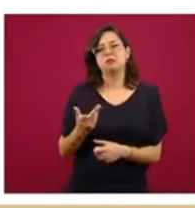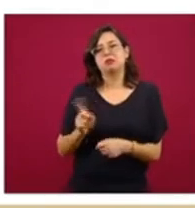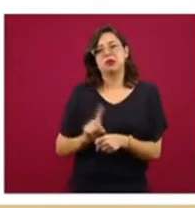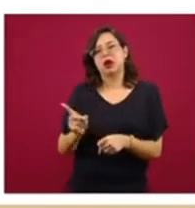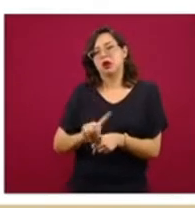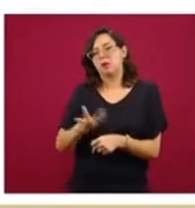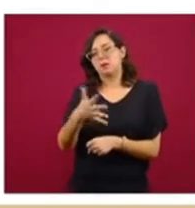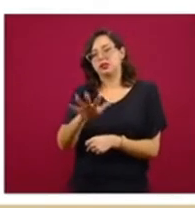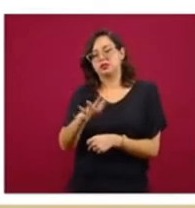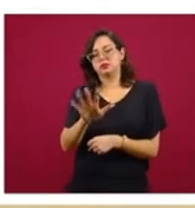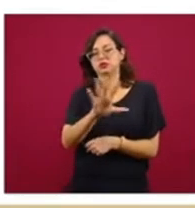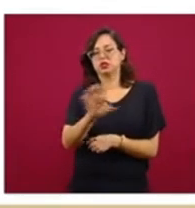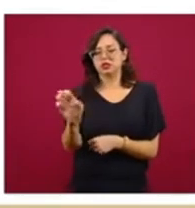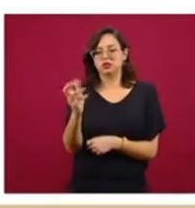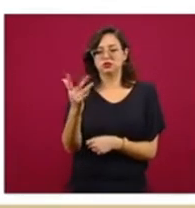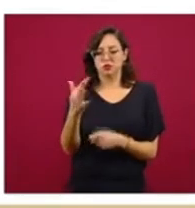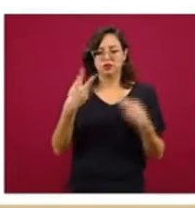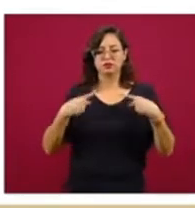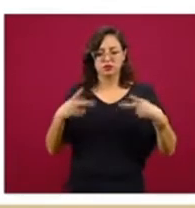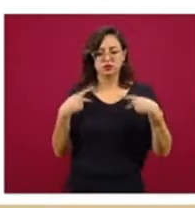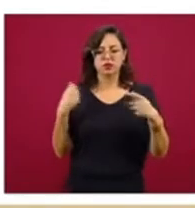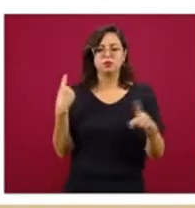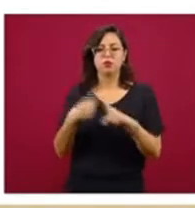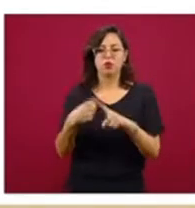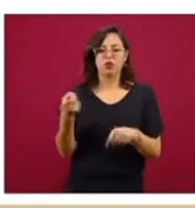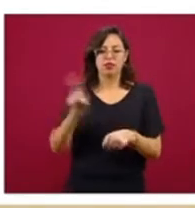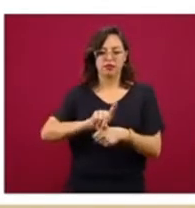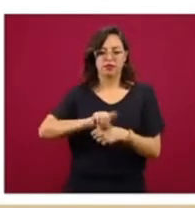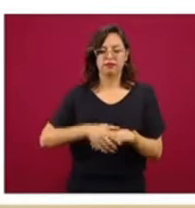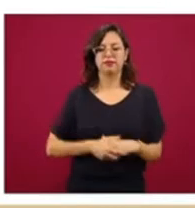550 en el punto más alto. La siguiente.